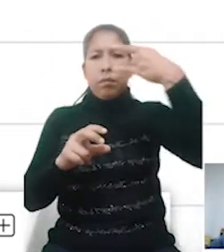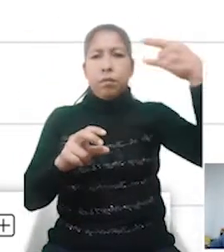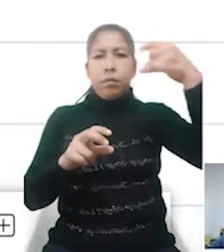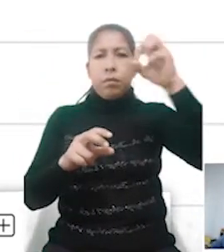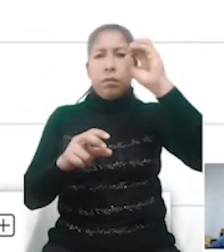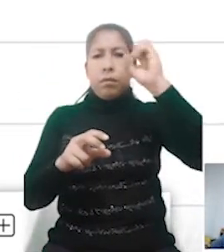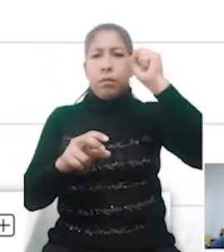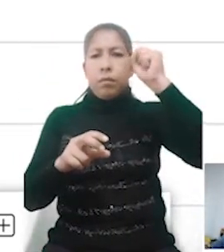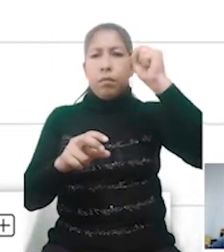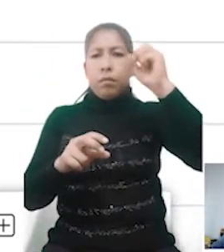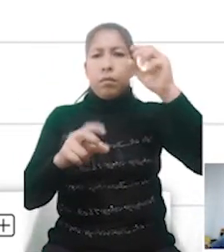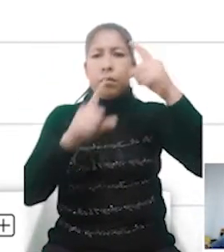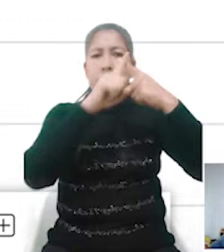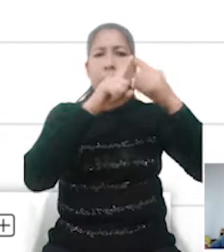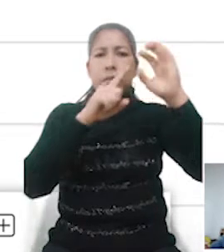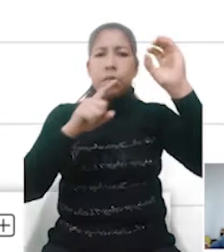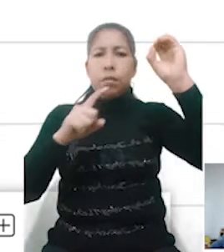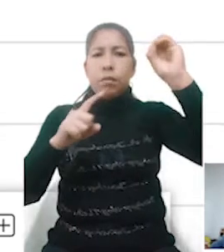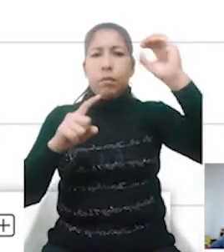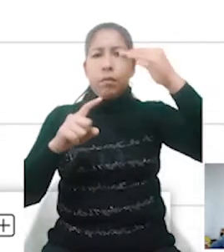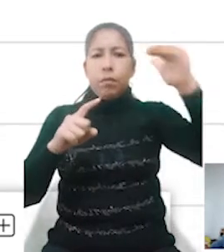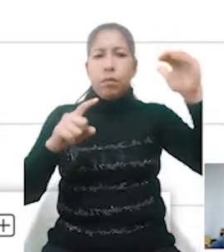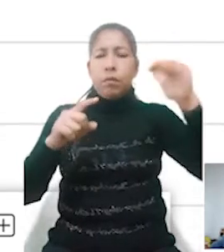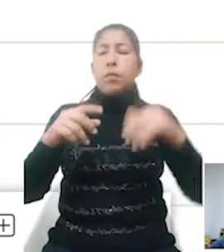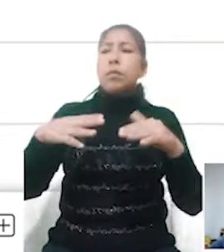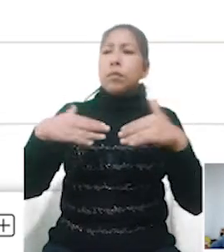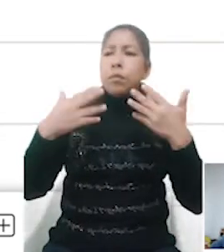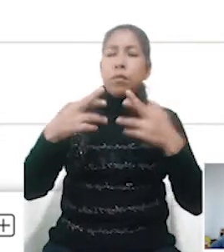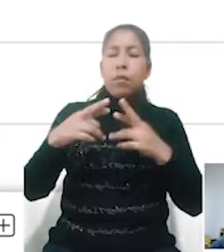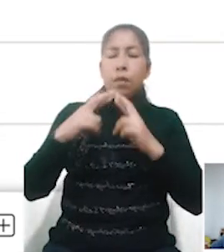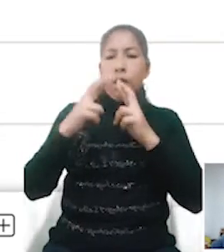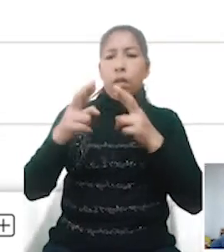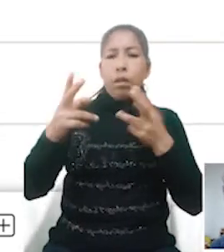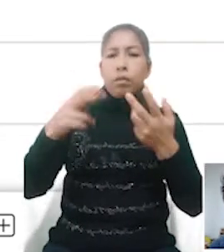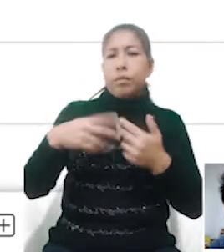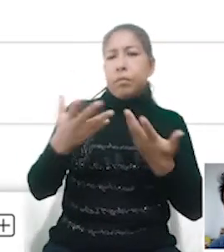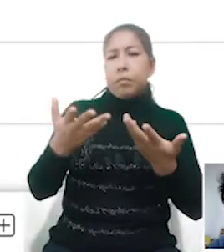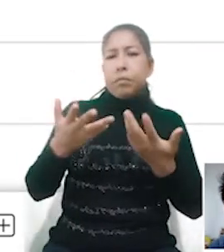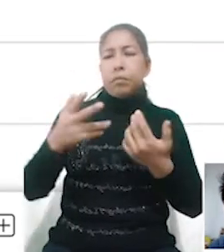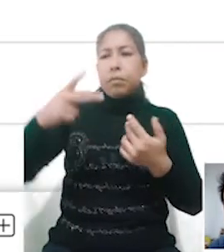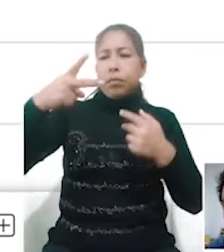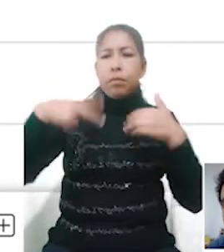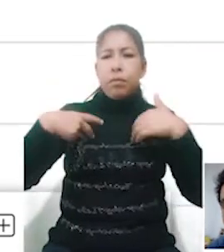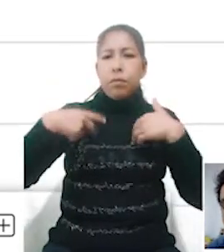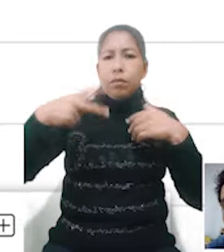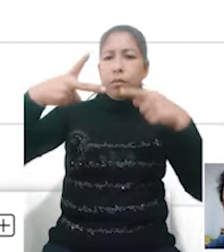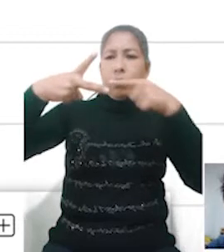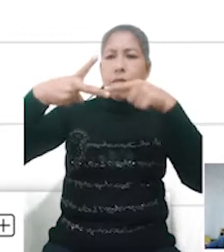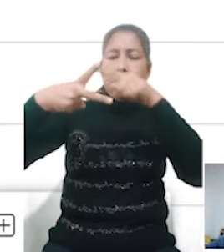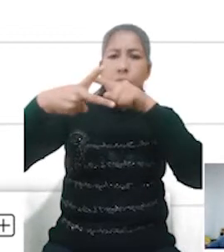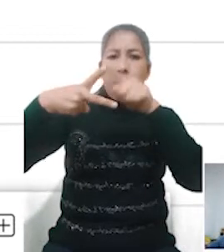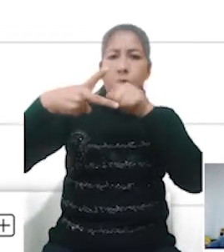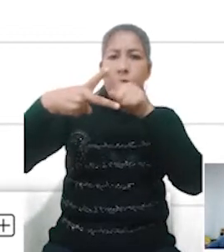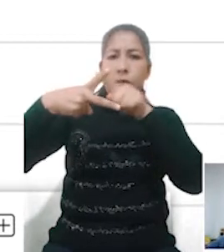en radianes. Entonces, en base a los datos que nos da el gráfico, vamos a encontrar el dato faltante. Tenemos que en nuestro